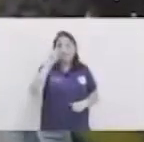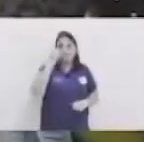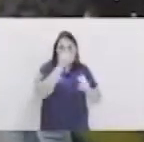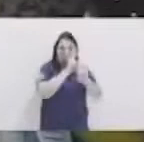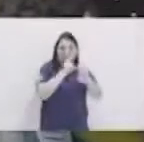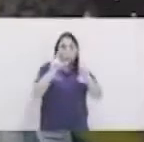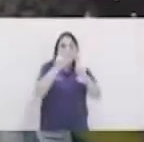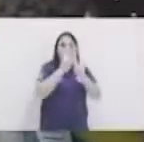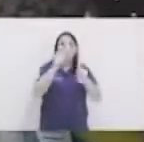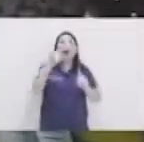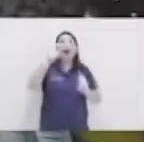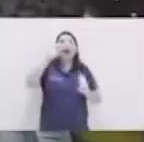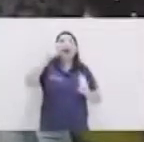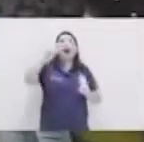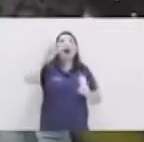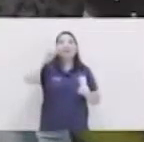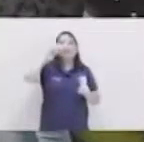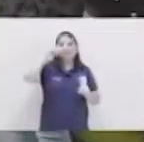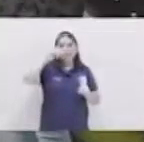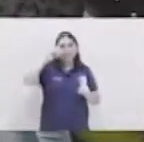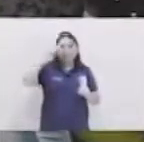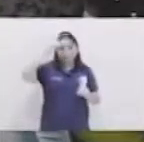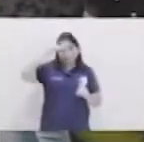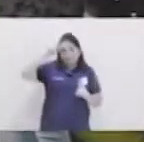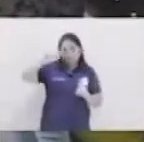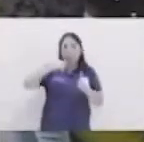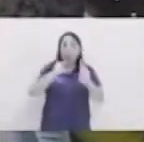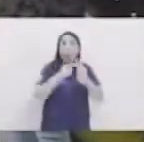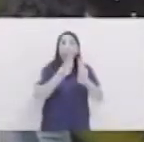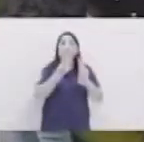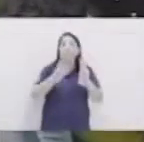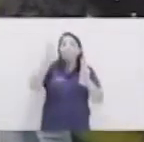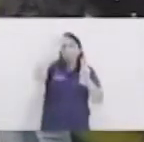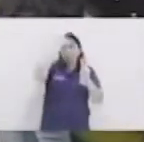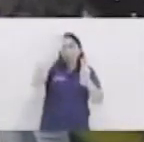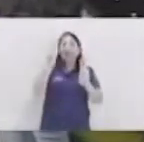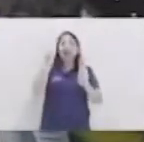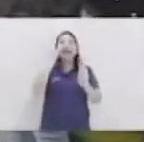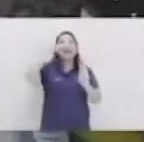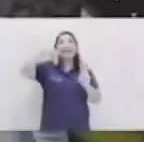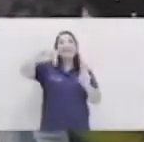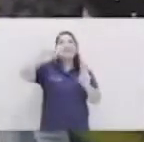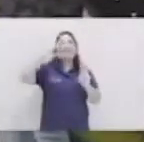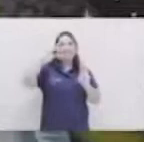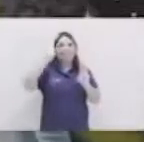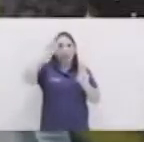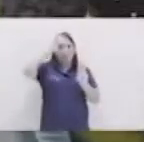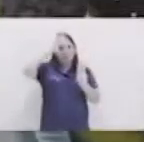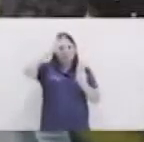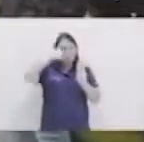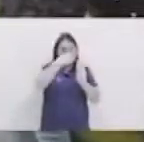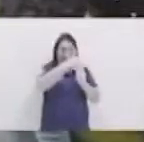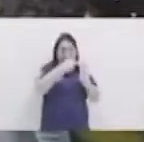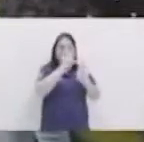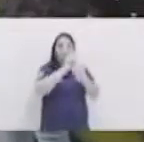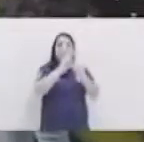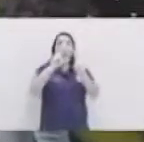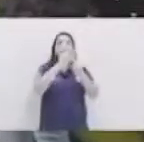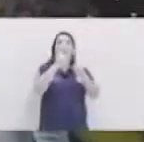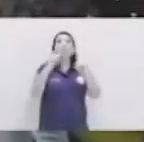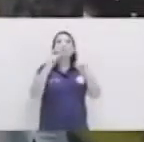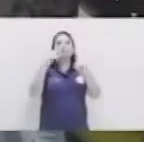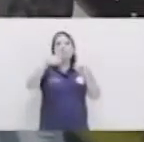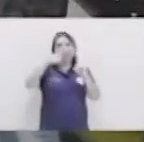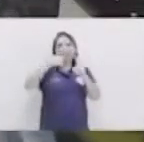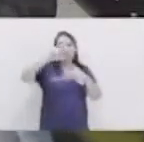cultura maya y la cultura inca. Ahora, para hacer un ejemplo y para que comprendamos un poquito más, si tú